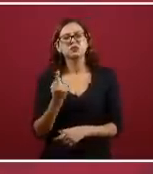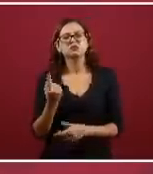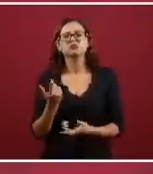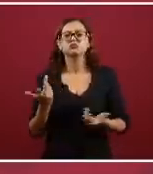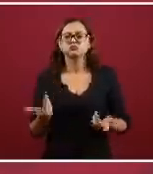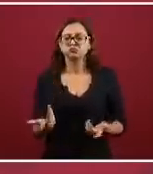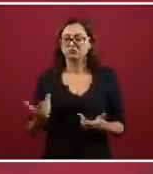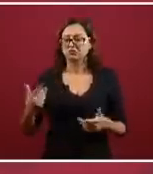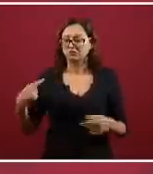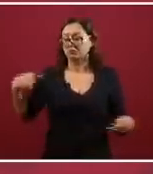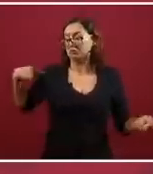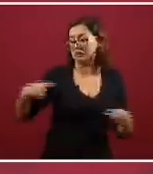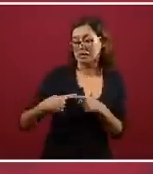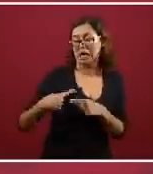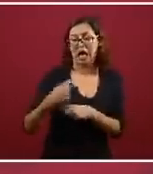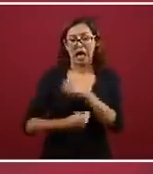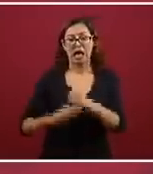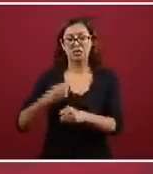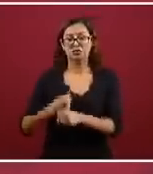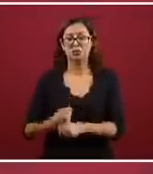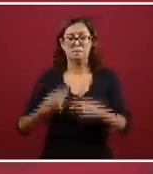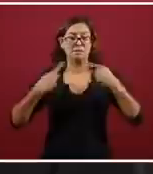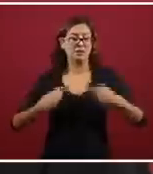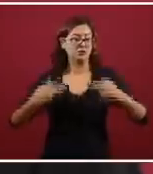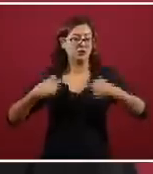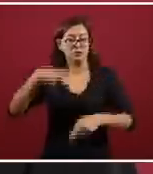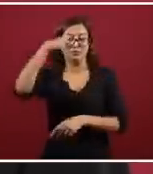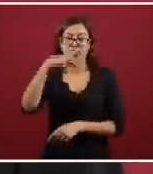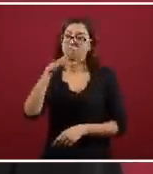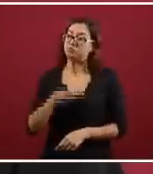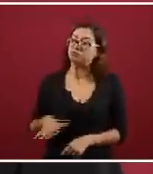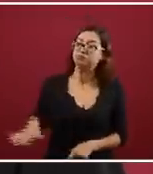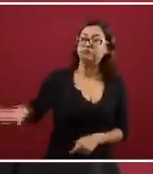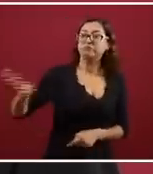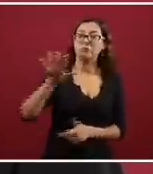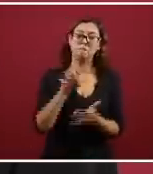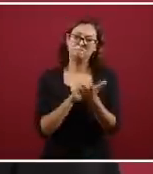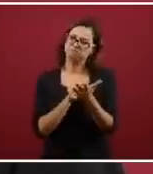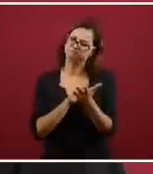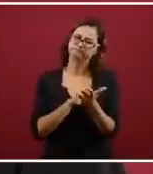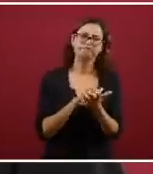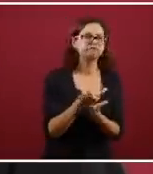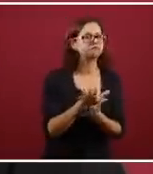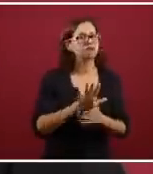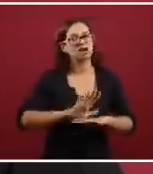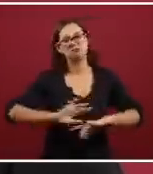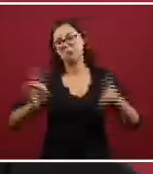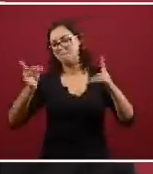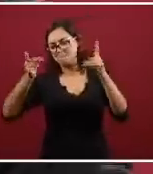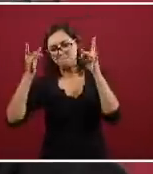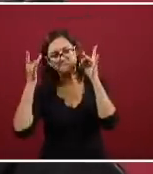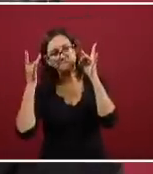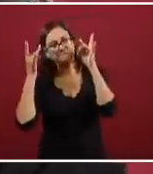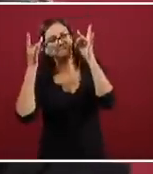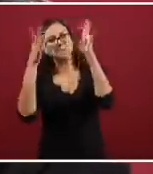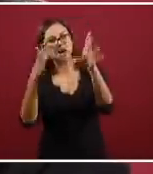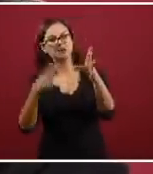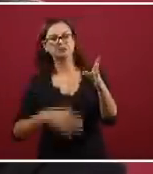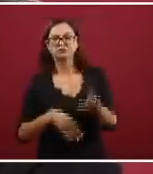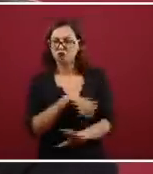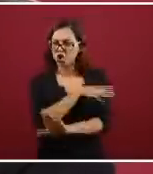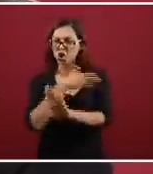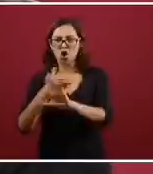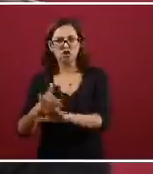en los últimos años millones de mexicanos decidieron acabar con la antidemocracia